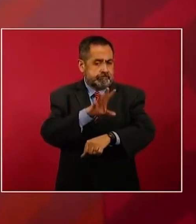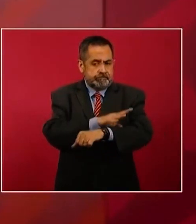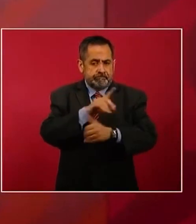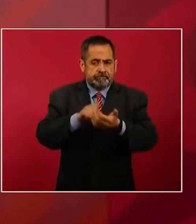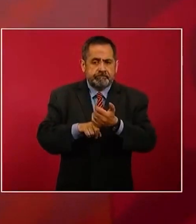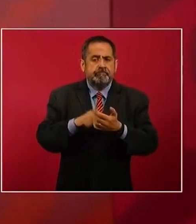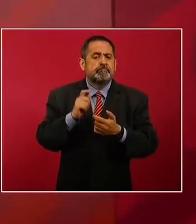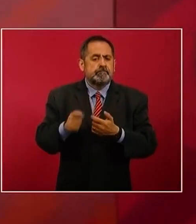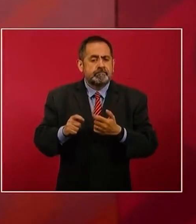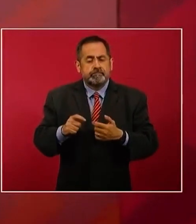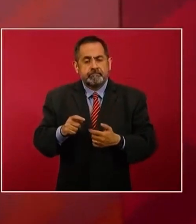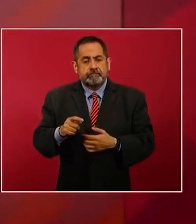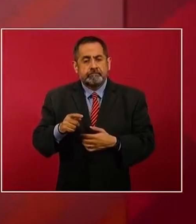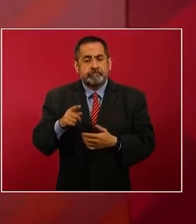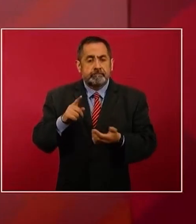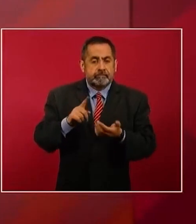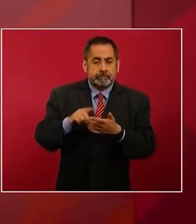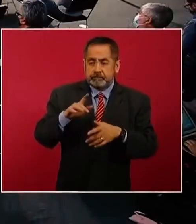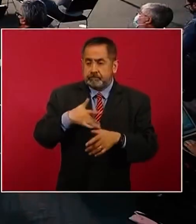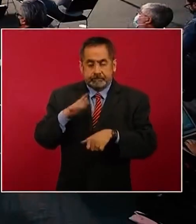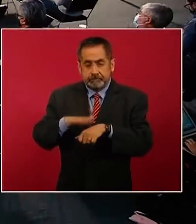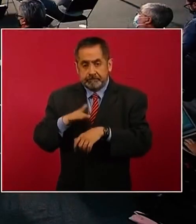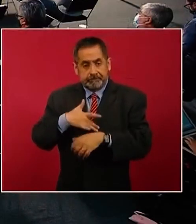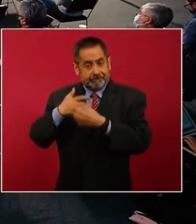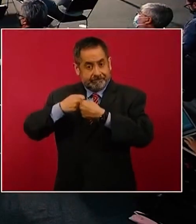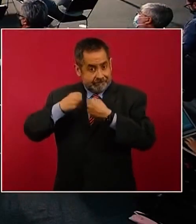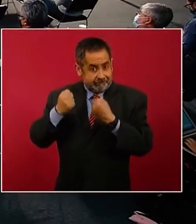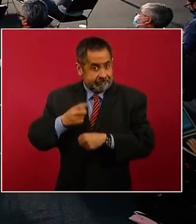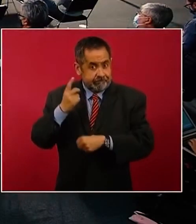de la energía eléctrica por cuestiones de seguridad,